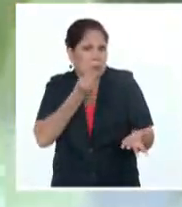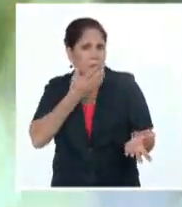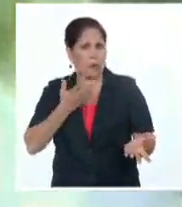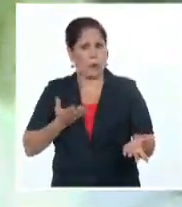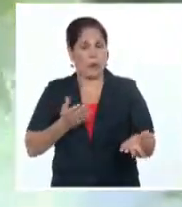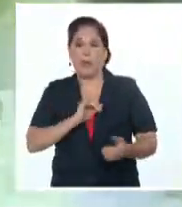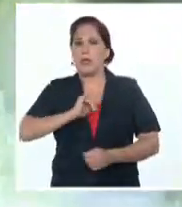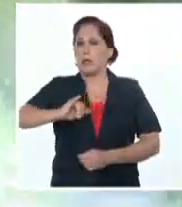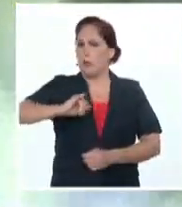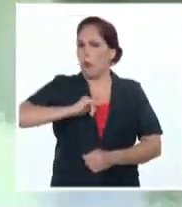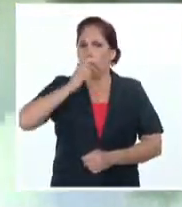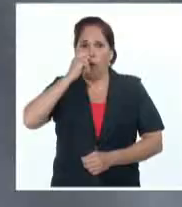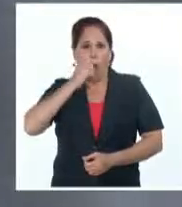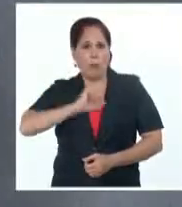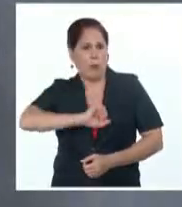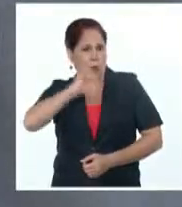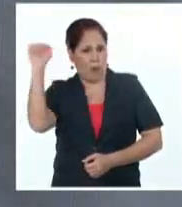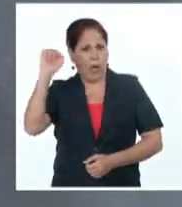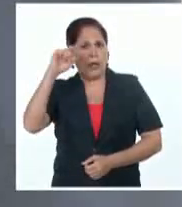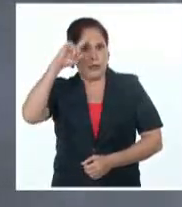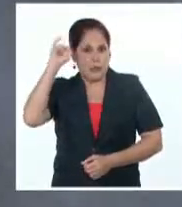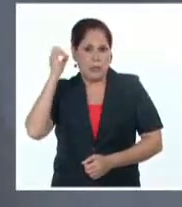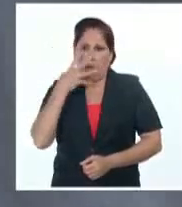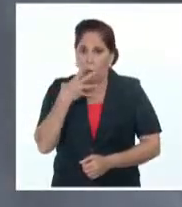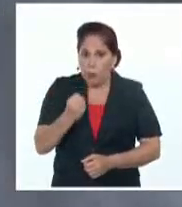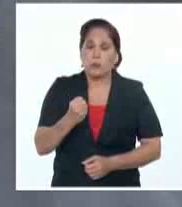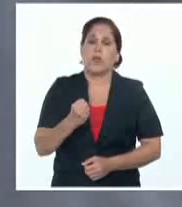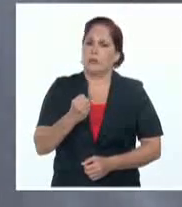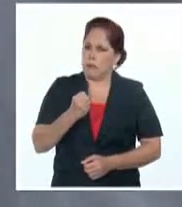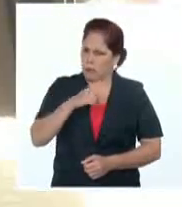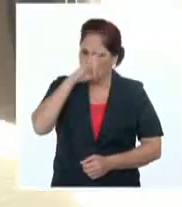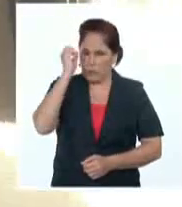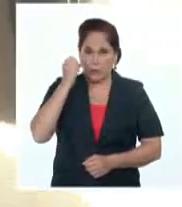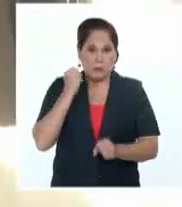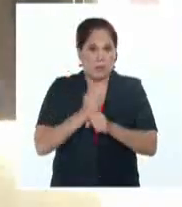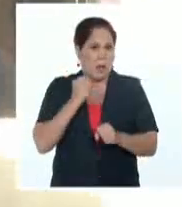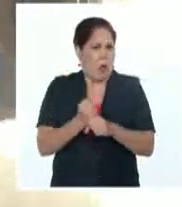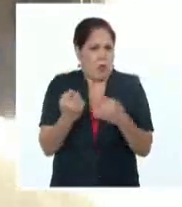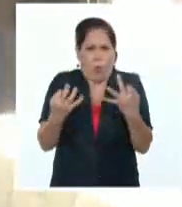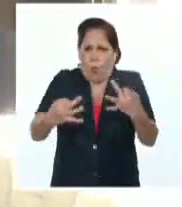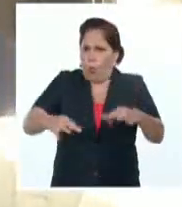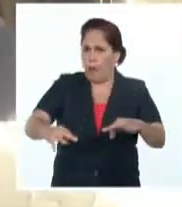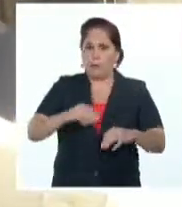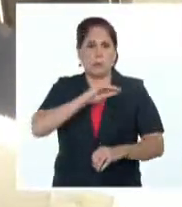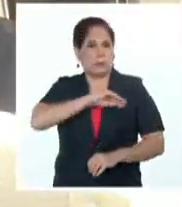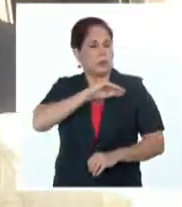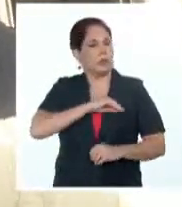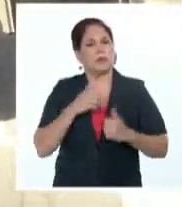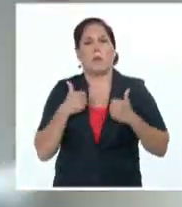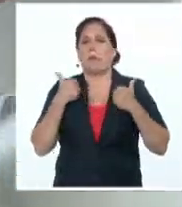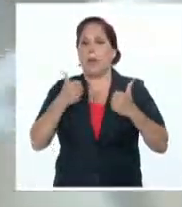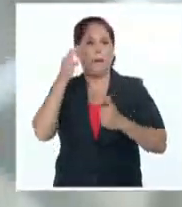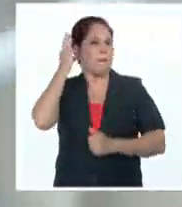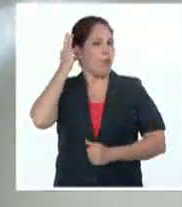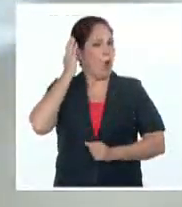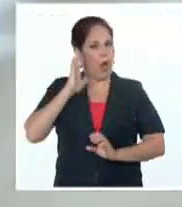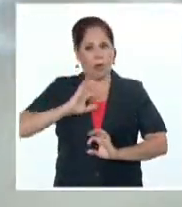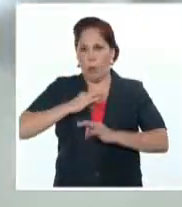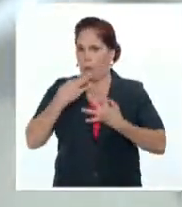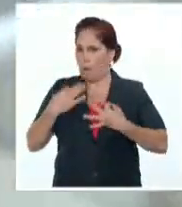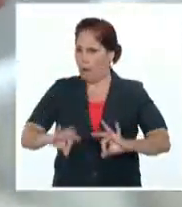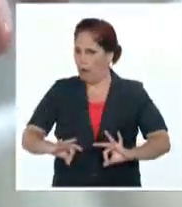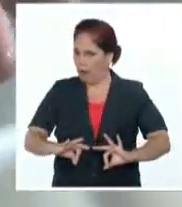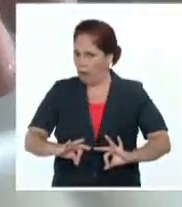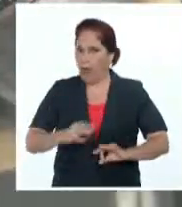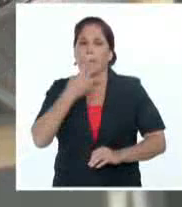sí podemos lograr lo que queremos y este oficio no tiene nada que ver. Yo me siento muy mujer, muy realizada con lo que hago porque